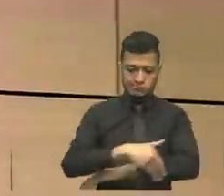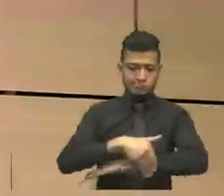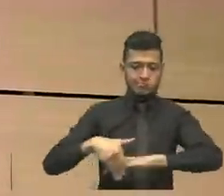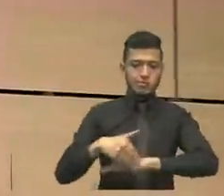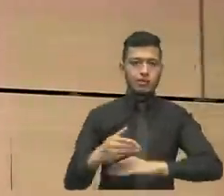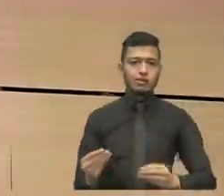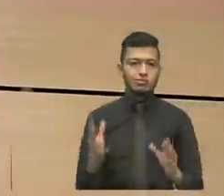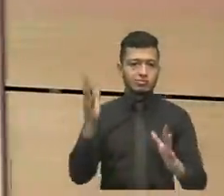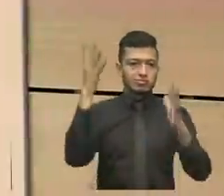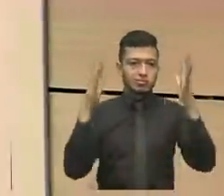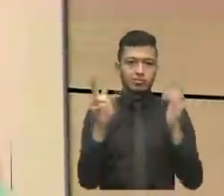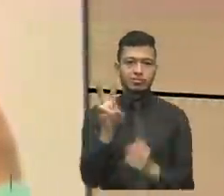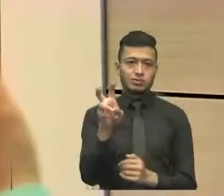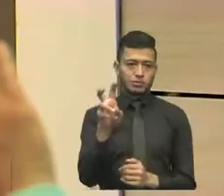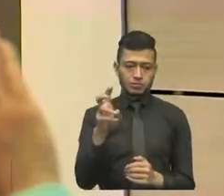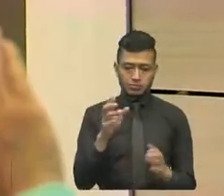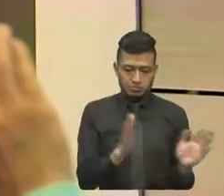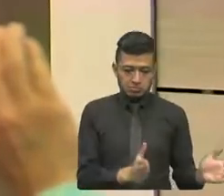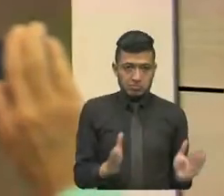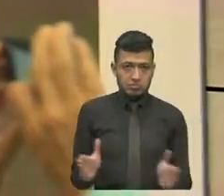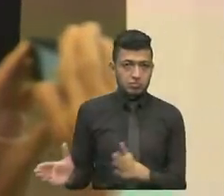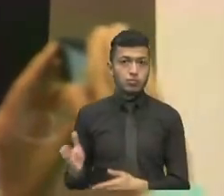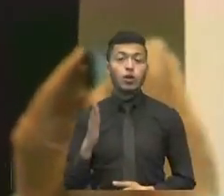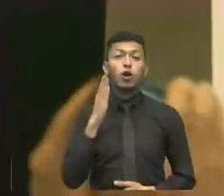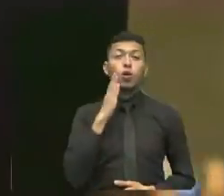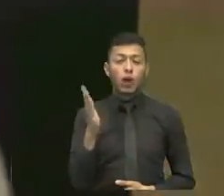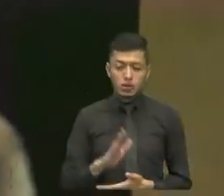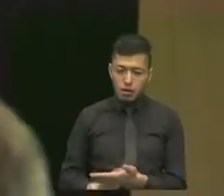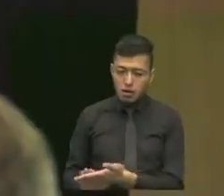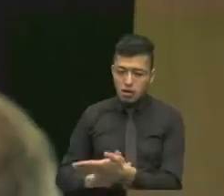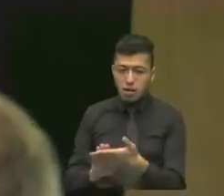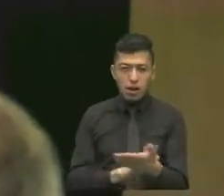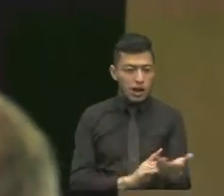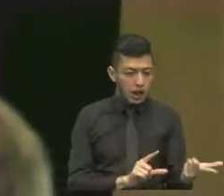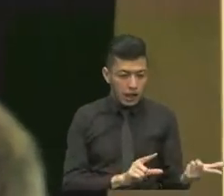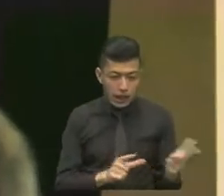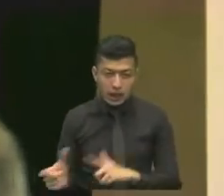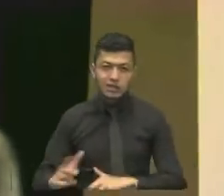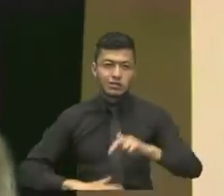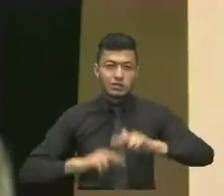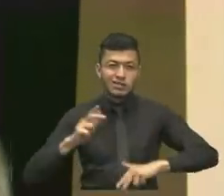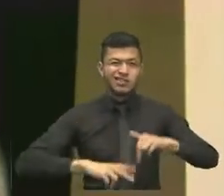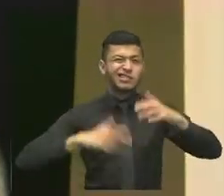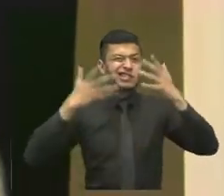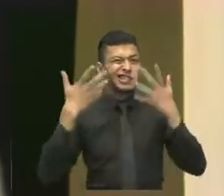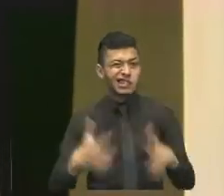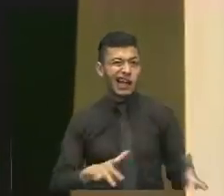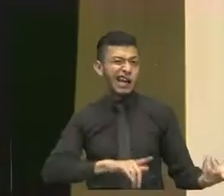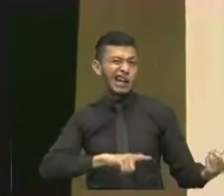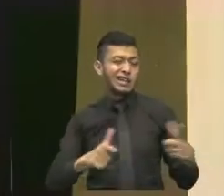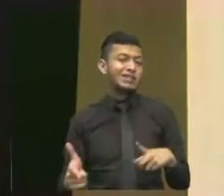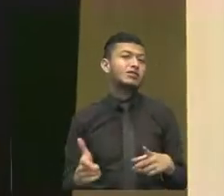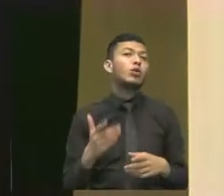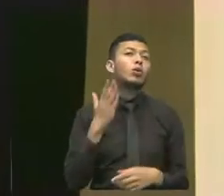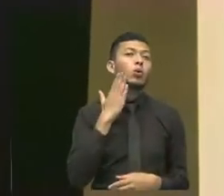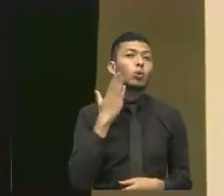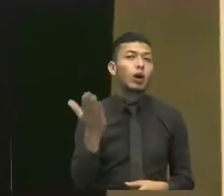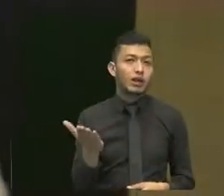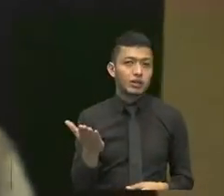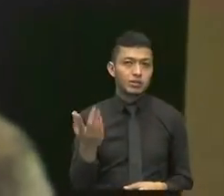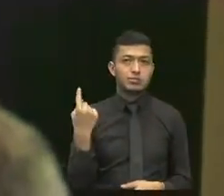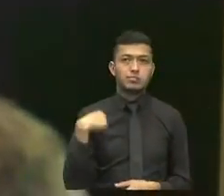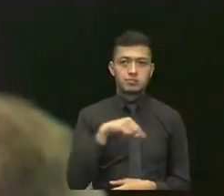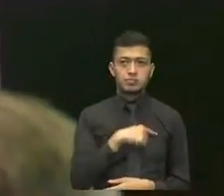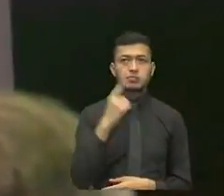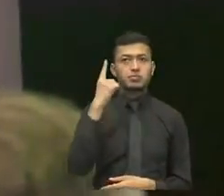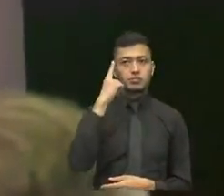3 tramos. ¿Cuándo vamos a tener toda esta dicha pulida, como lo acordemos, hecha? ¿No? Este es, como estimamos que